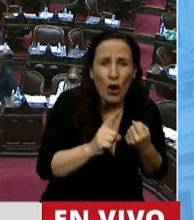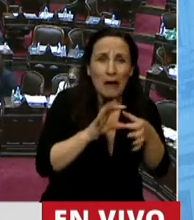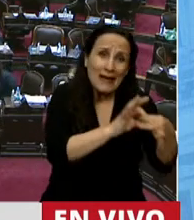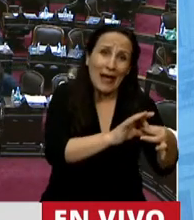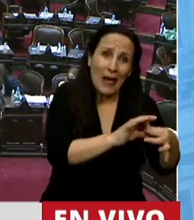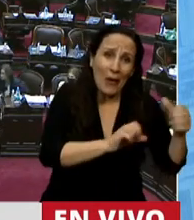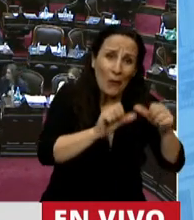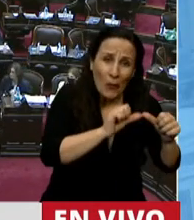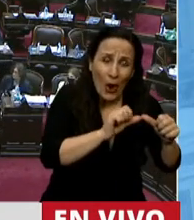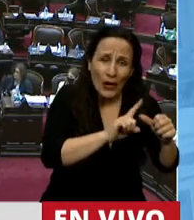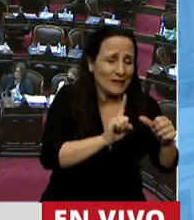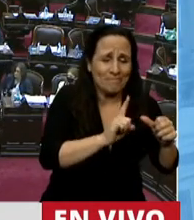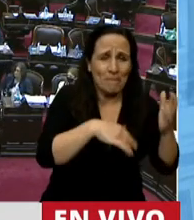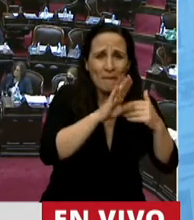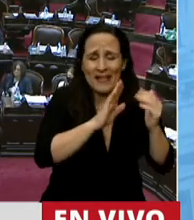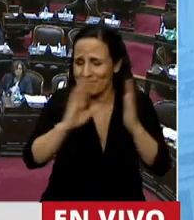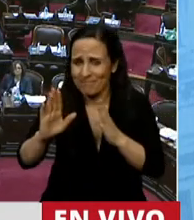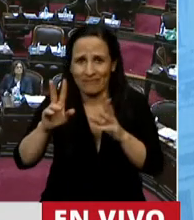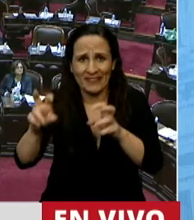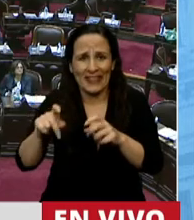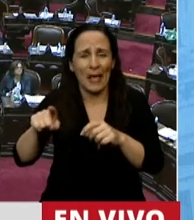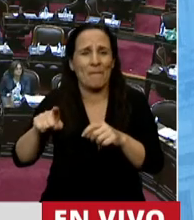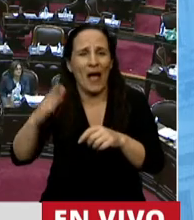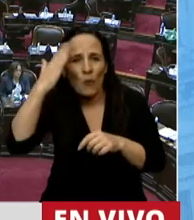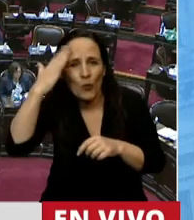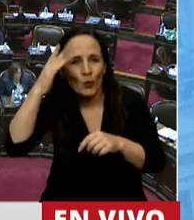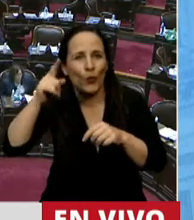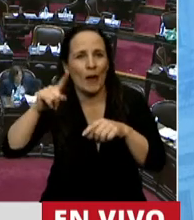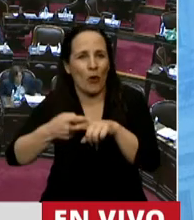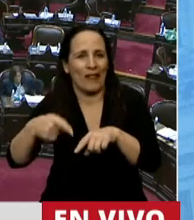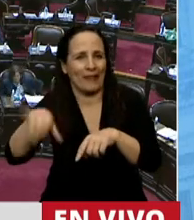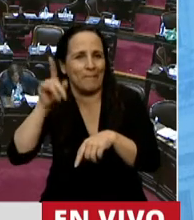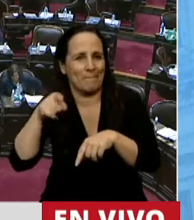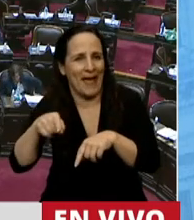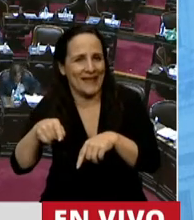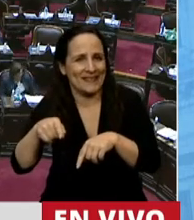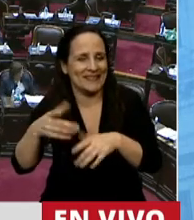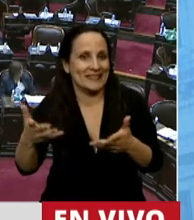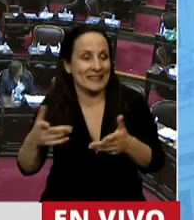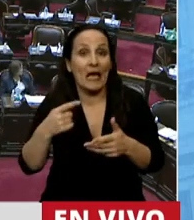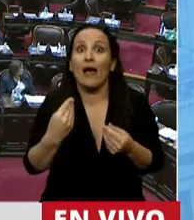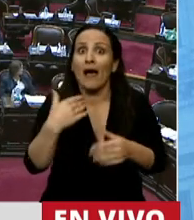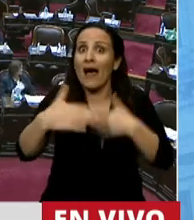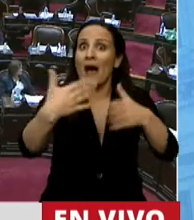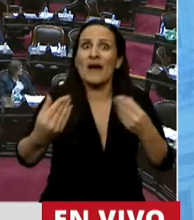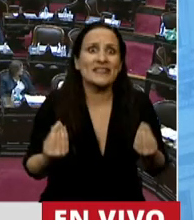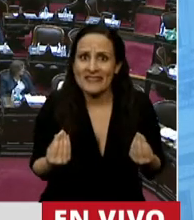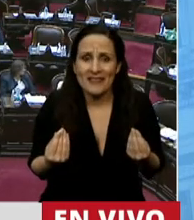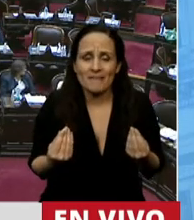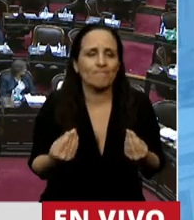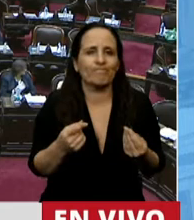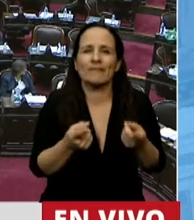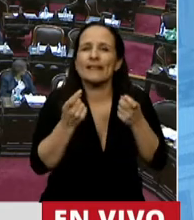sino son problemas de índole cultural y político, por lo cual los avances van a ser en cuanto incorporemos más los elementos